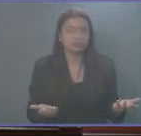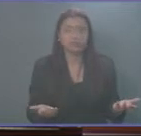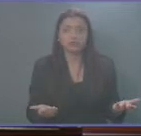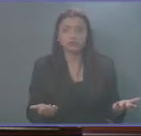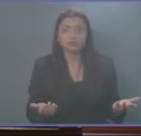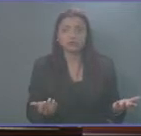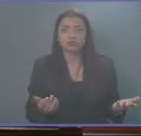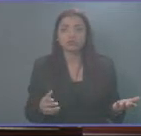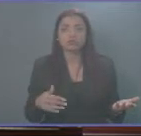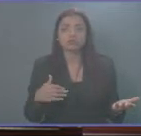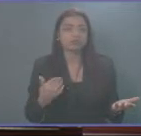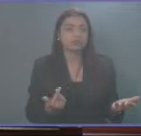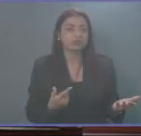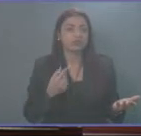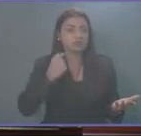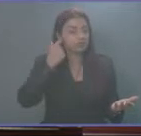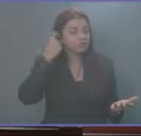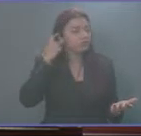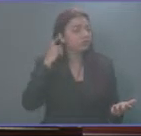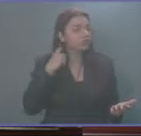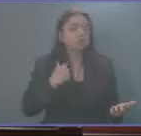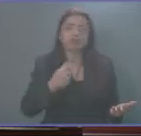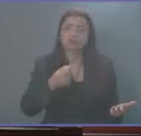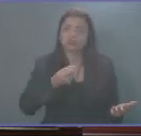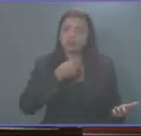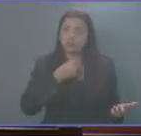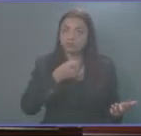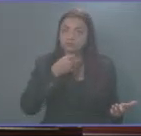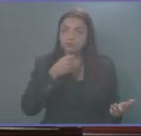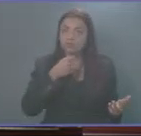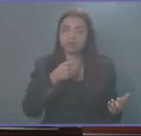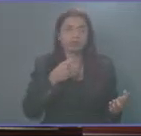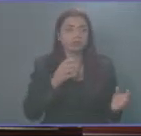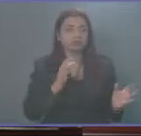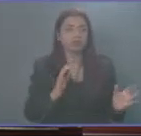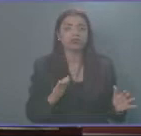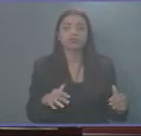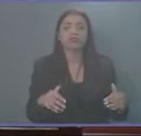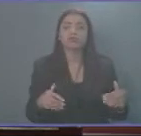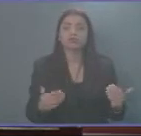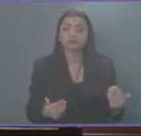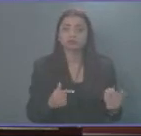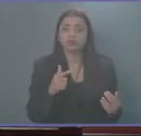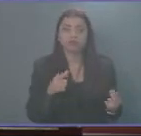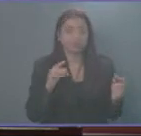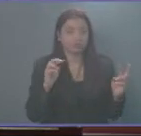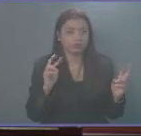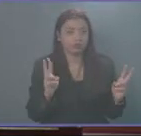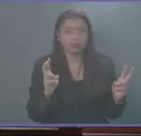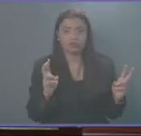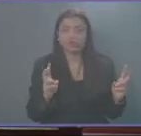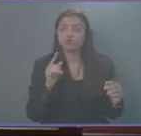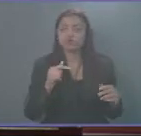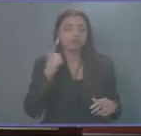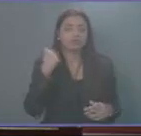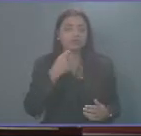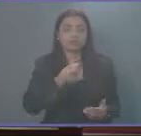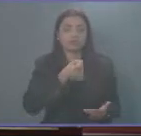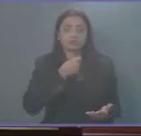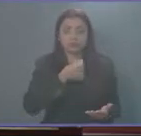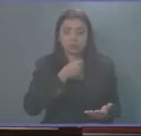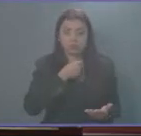homenajeando a un periodista integral. Por una parte, un periodista